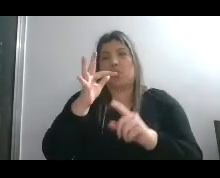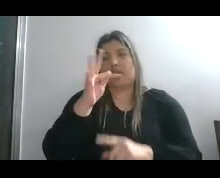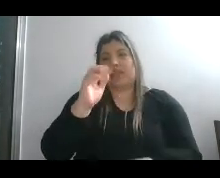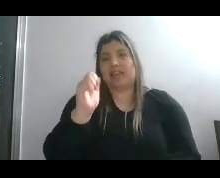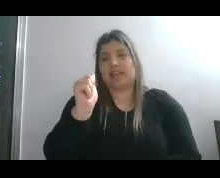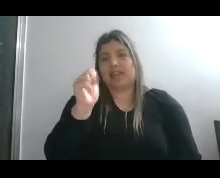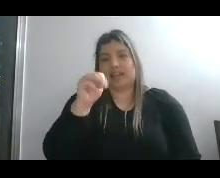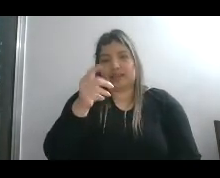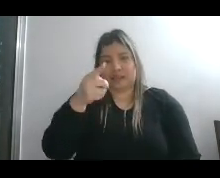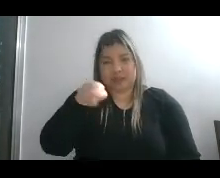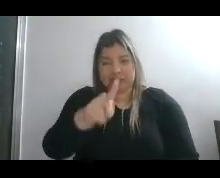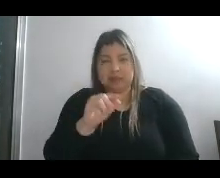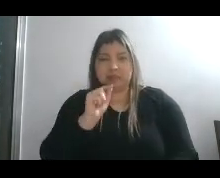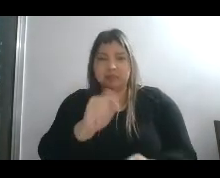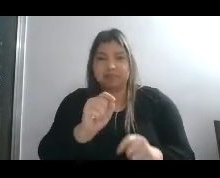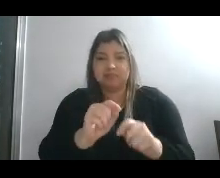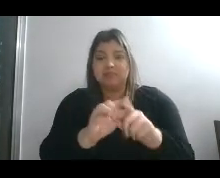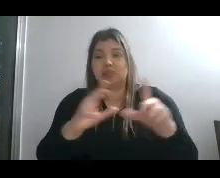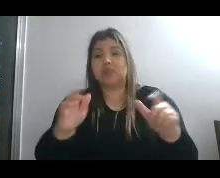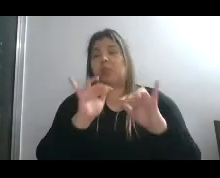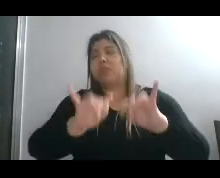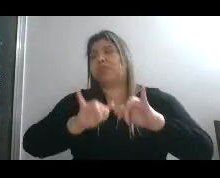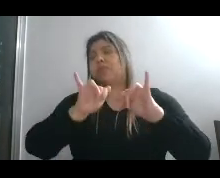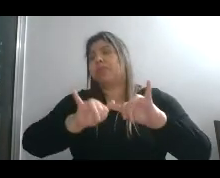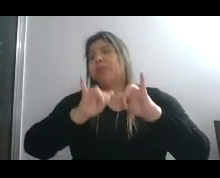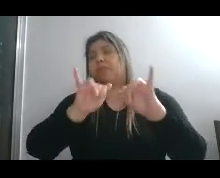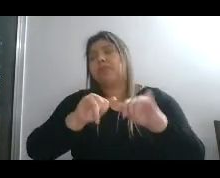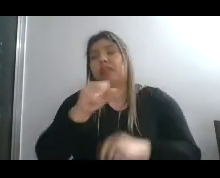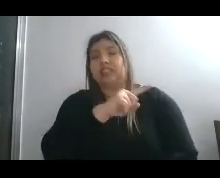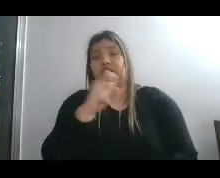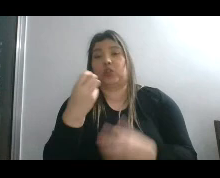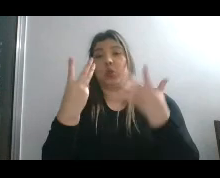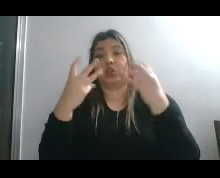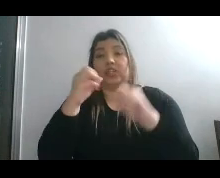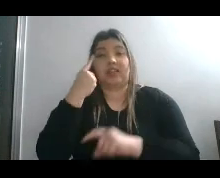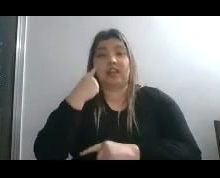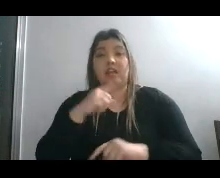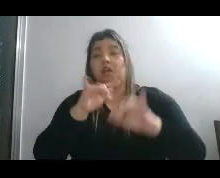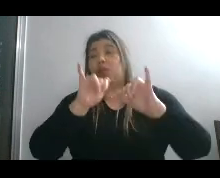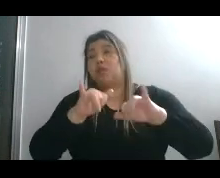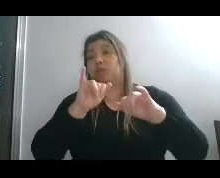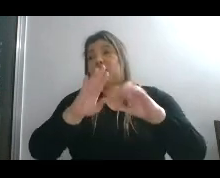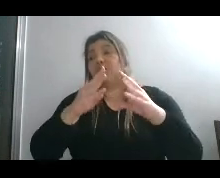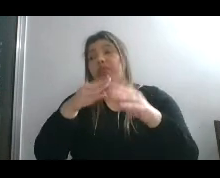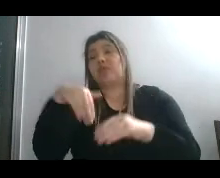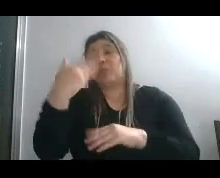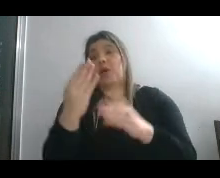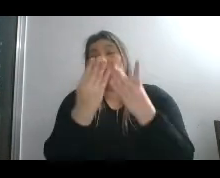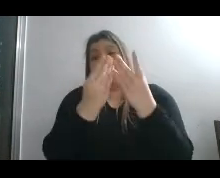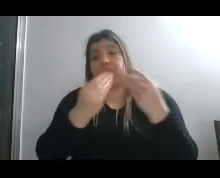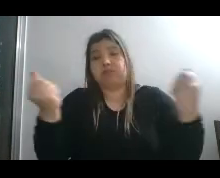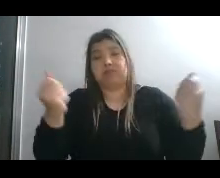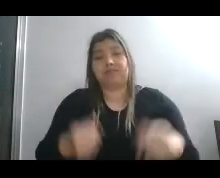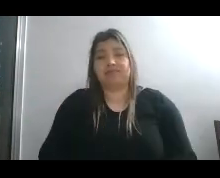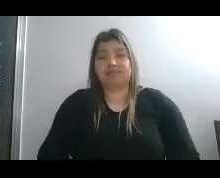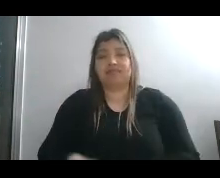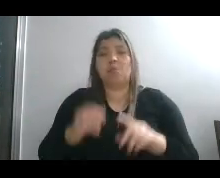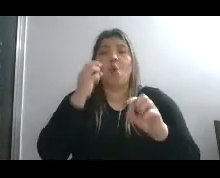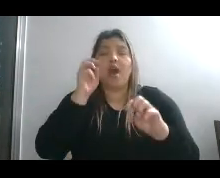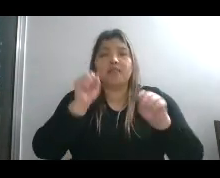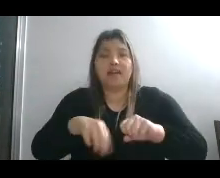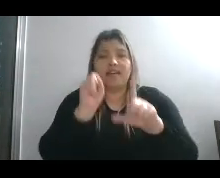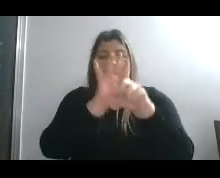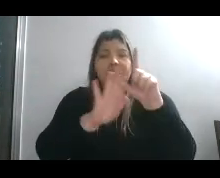días, después de este tiempo se borrará. Es importante tener en cuenta que el video se puede solo visualizar, más no descargar.